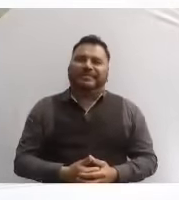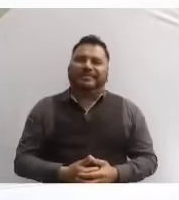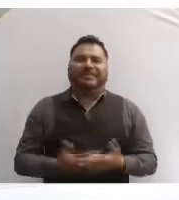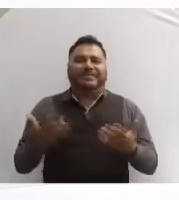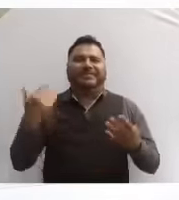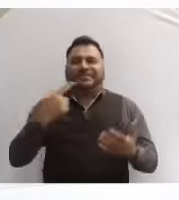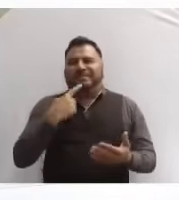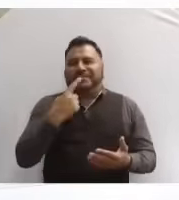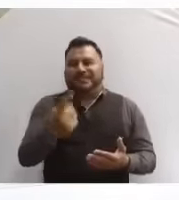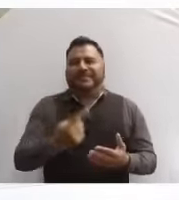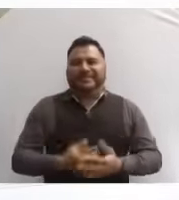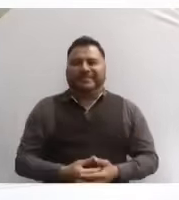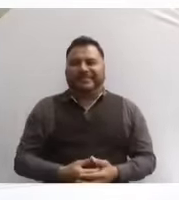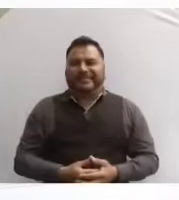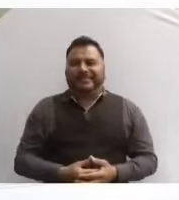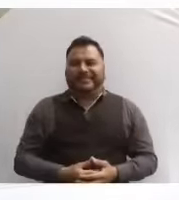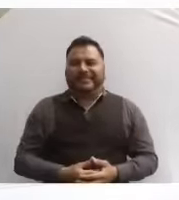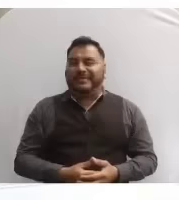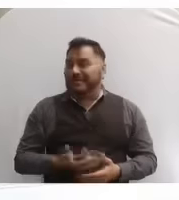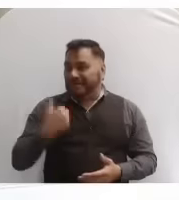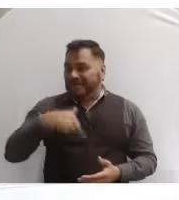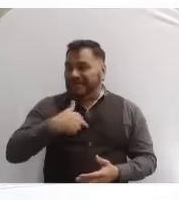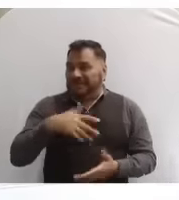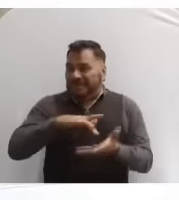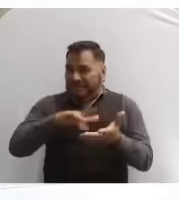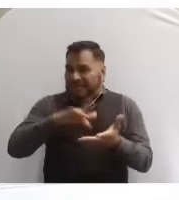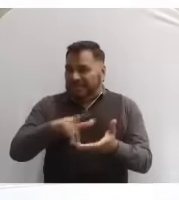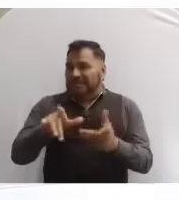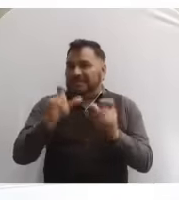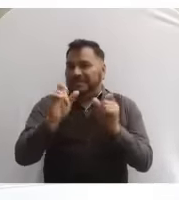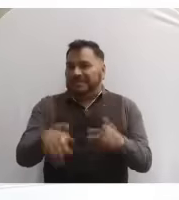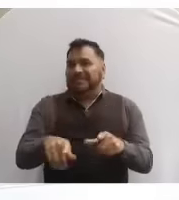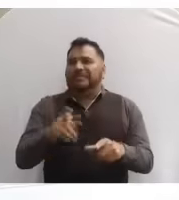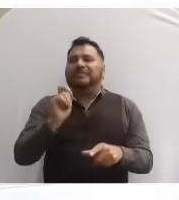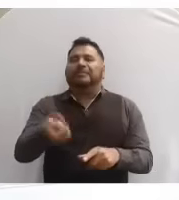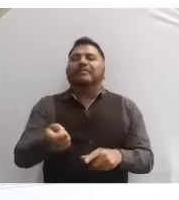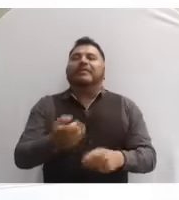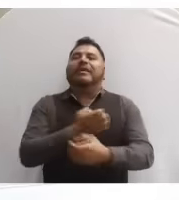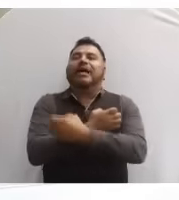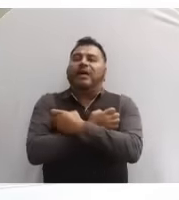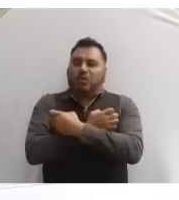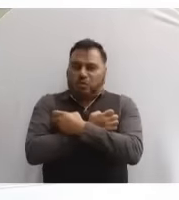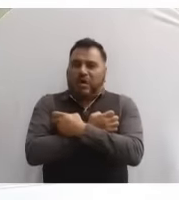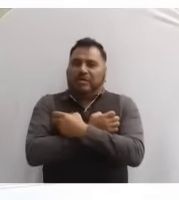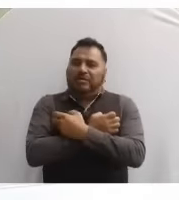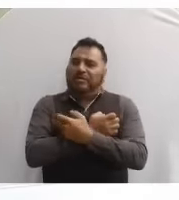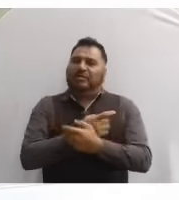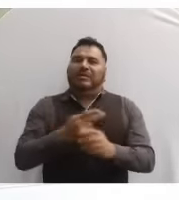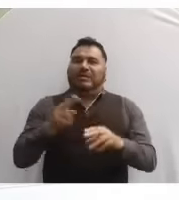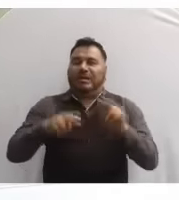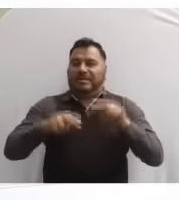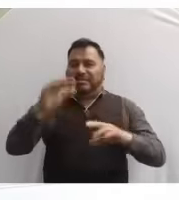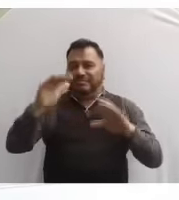les decía, vamos a apoyar también a la educación media